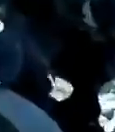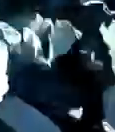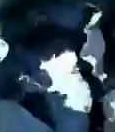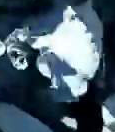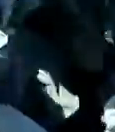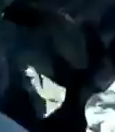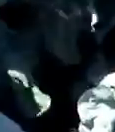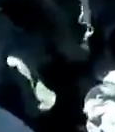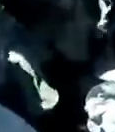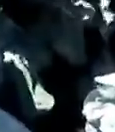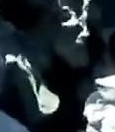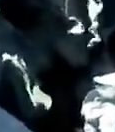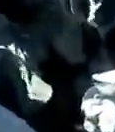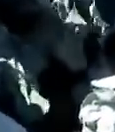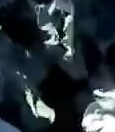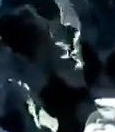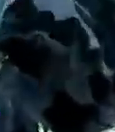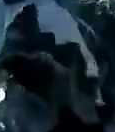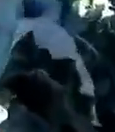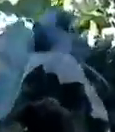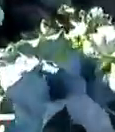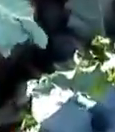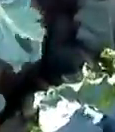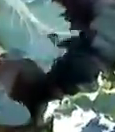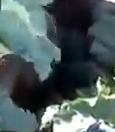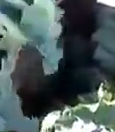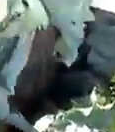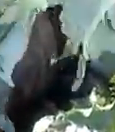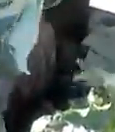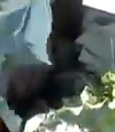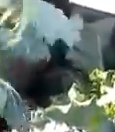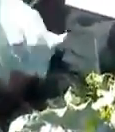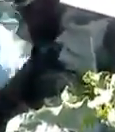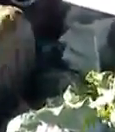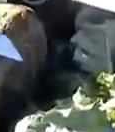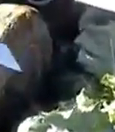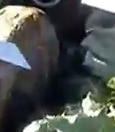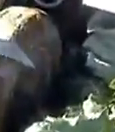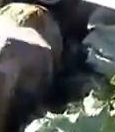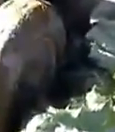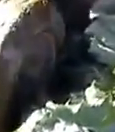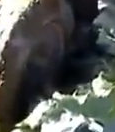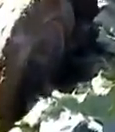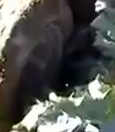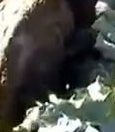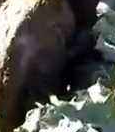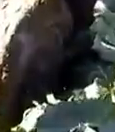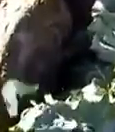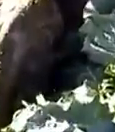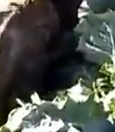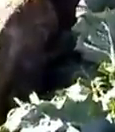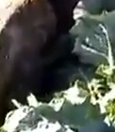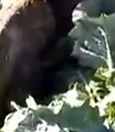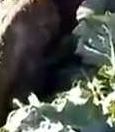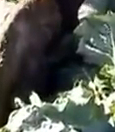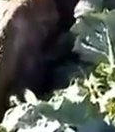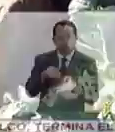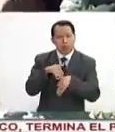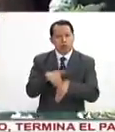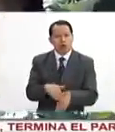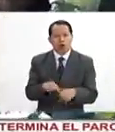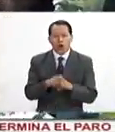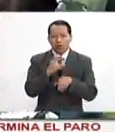de los productos mexicanos que se exportan a América del Norte y expresaron la conveniencia de que esta ley se aplique en